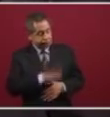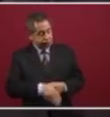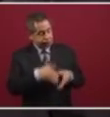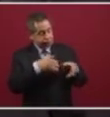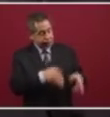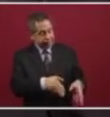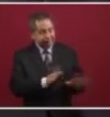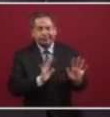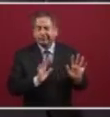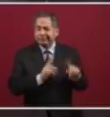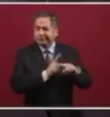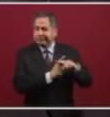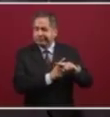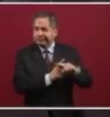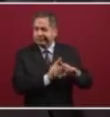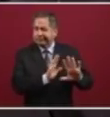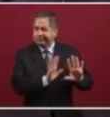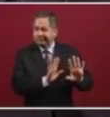son temas